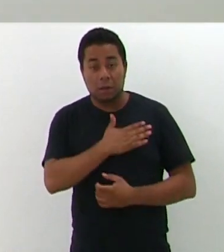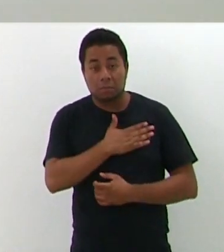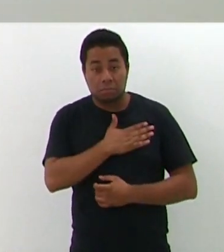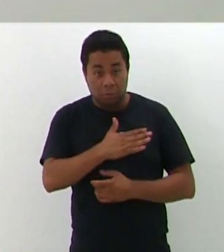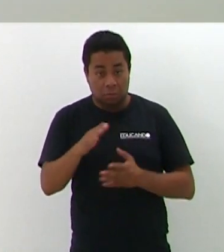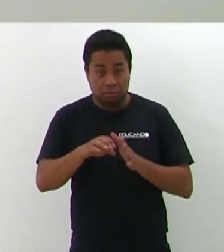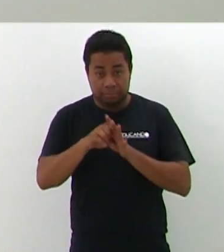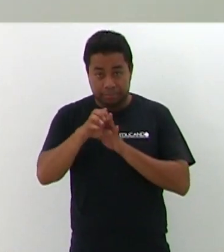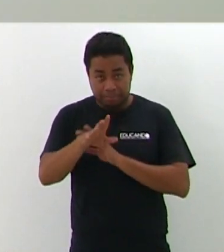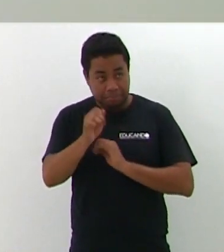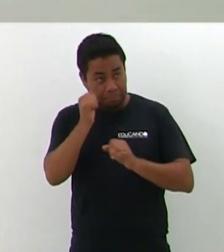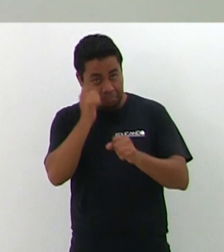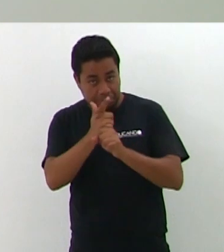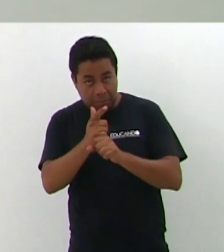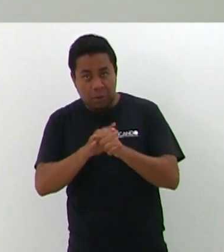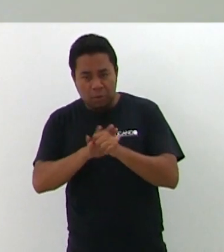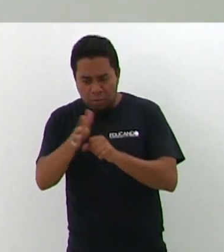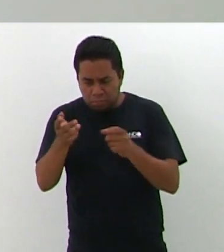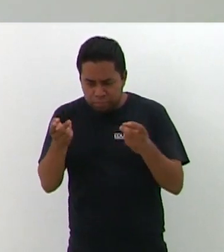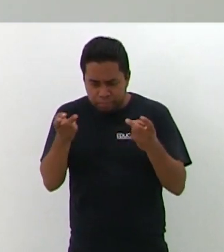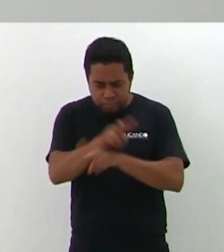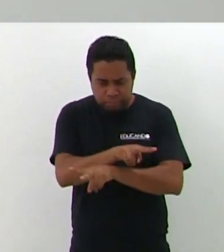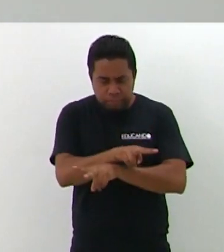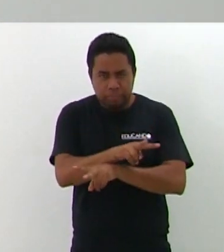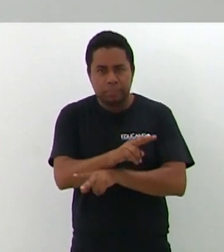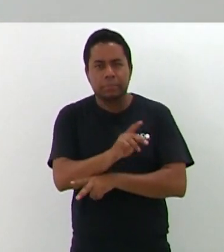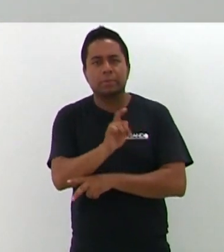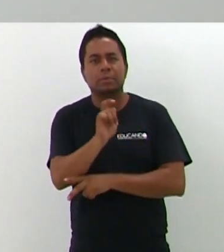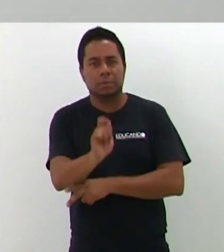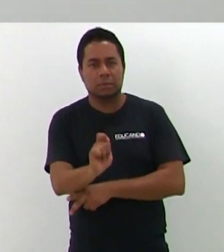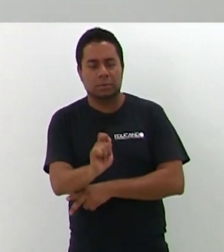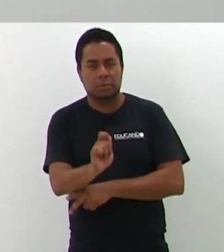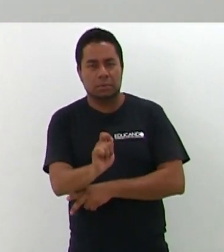Bueno, reconocer qué es lo contrario